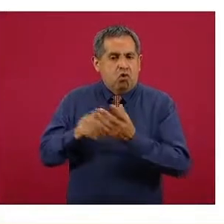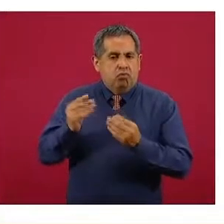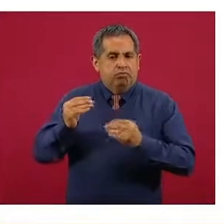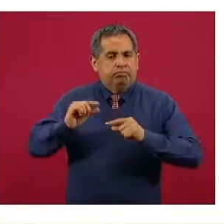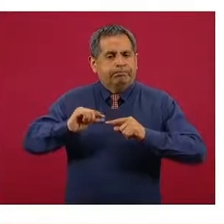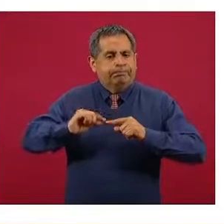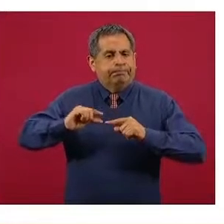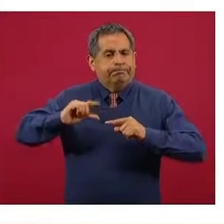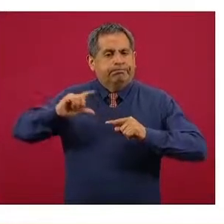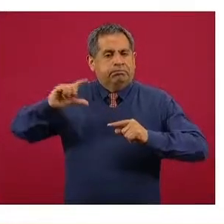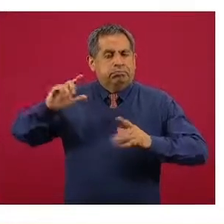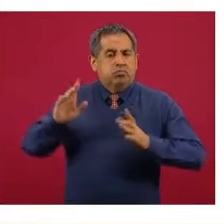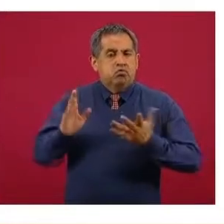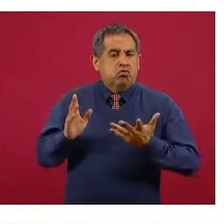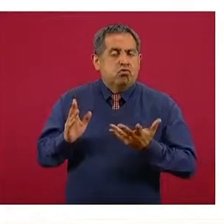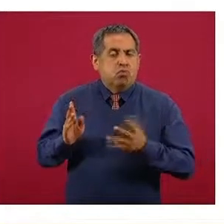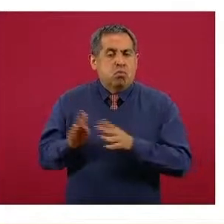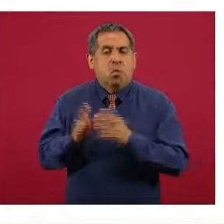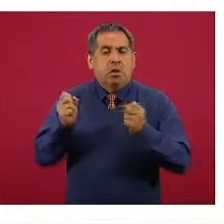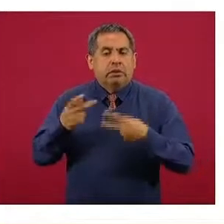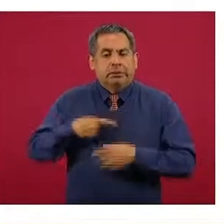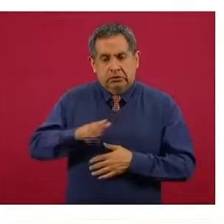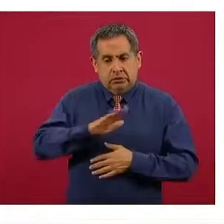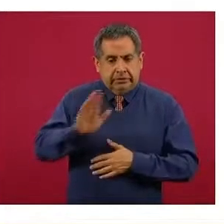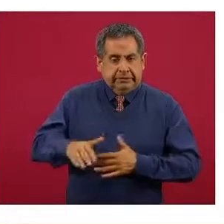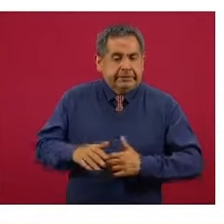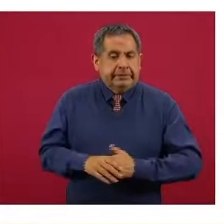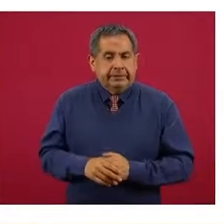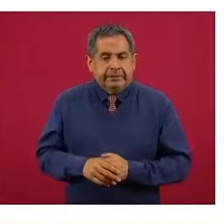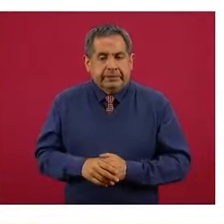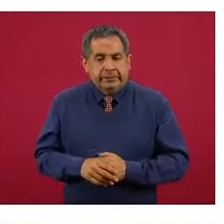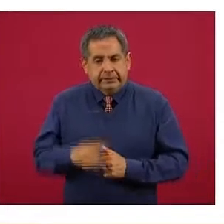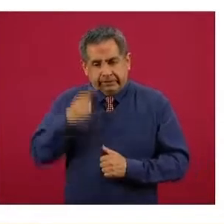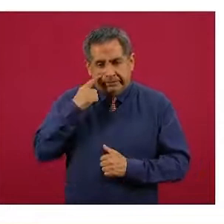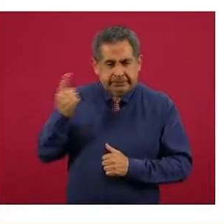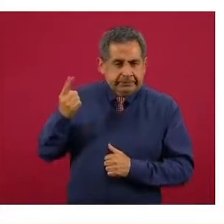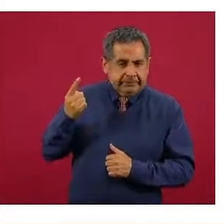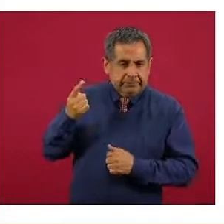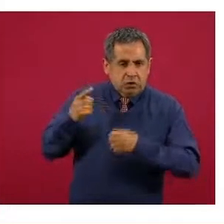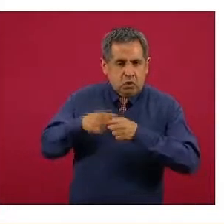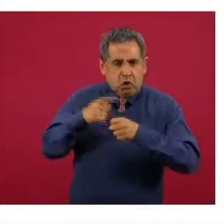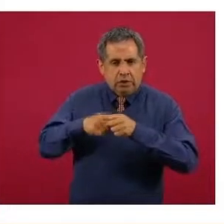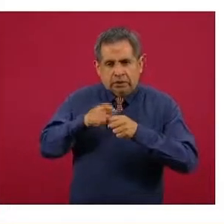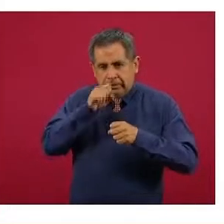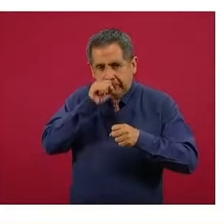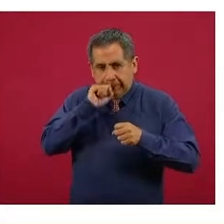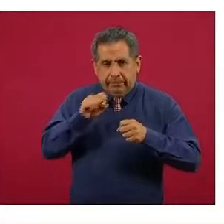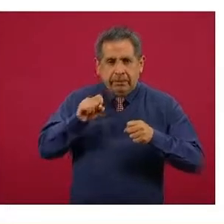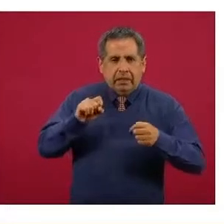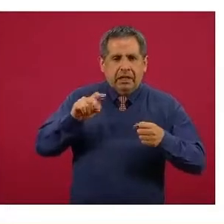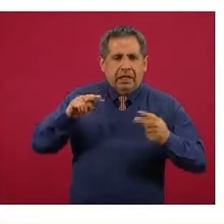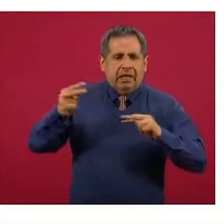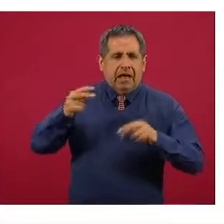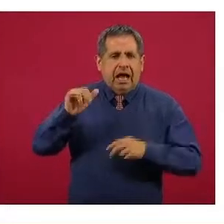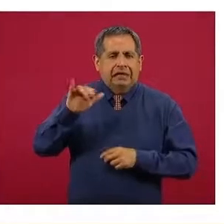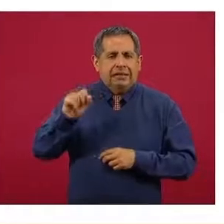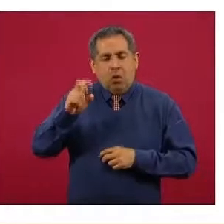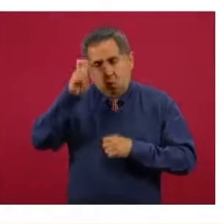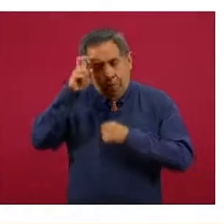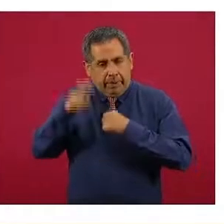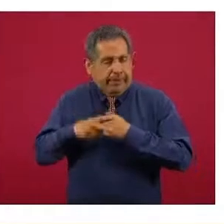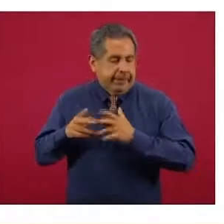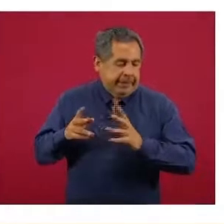número final de defunciones. Vean por colores, se invirtieron aquí Asia con Europa respecto a los